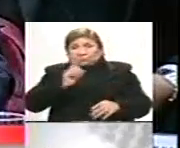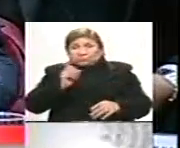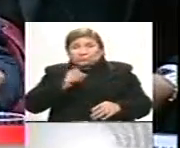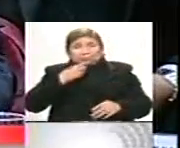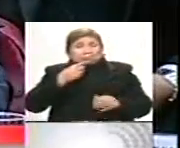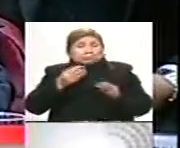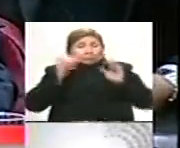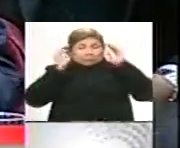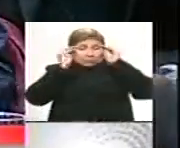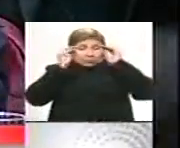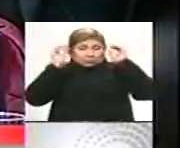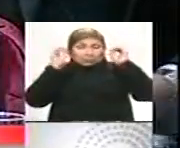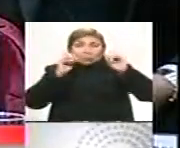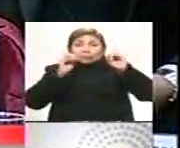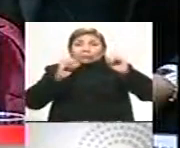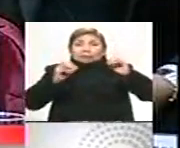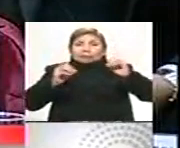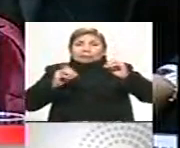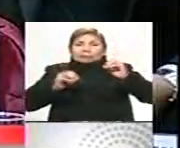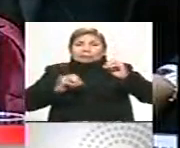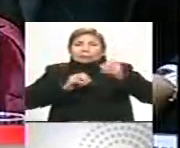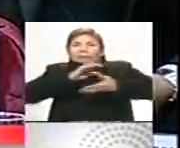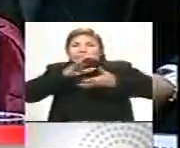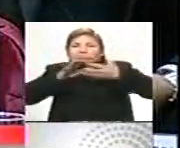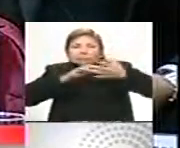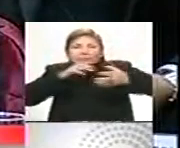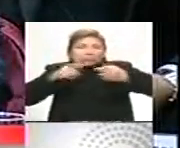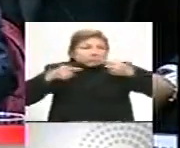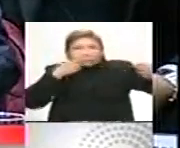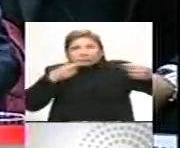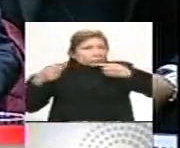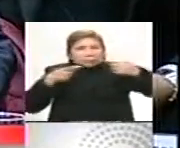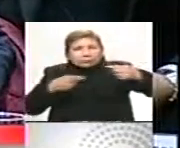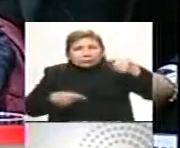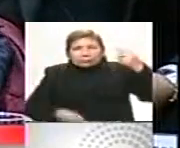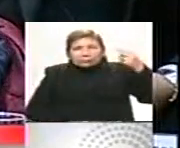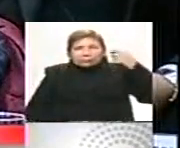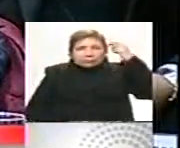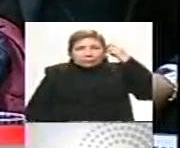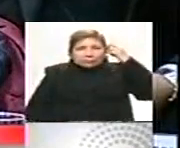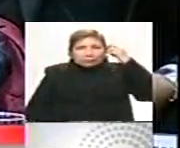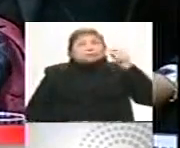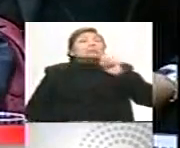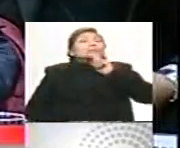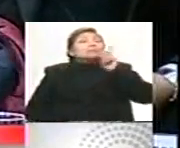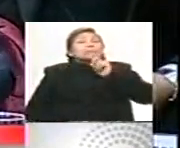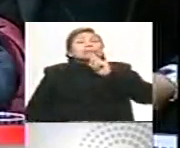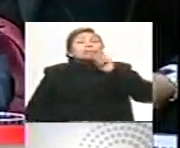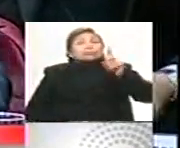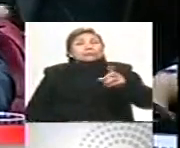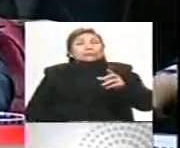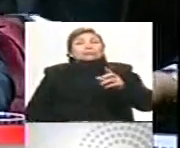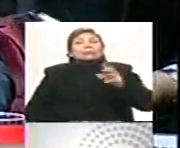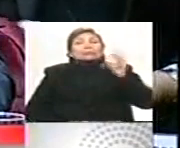una oportunidad para el conflicto político, sino es una oportunidad para el